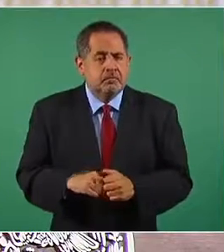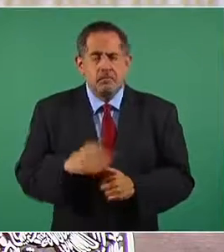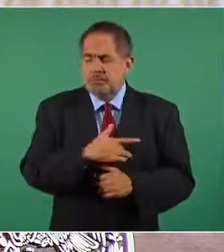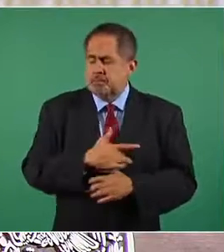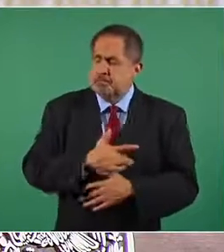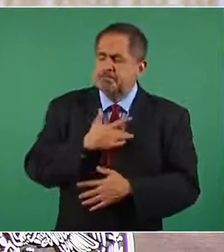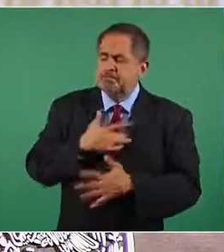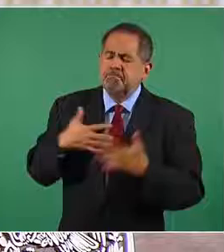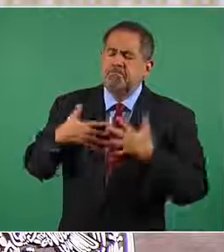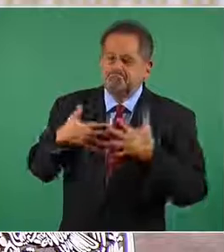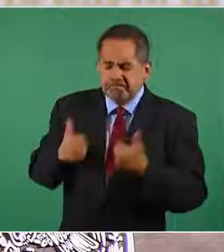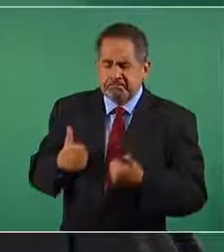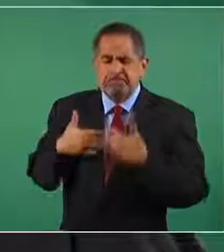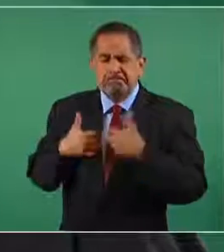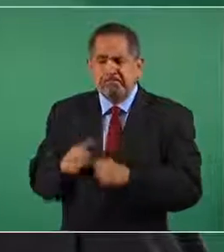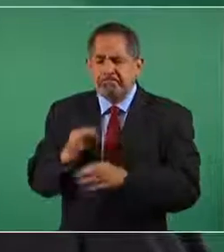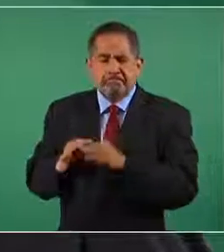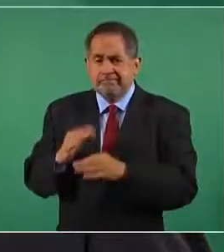sensible,